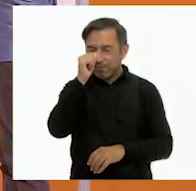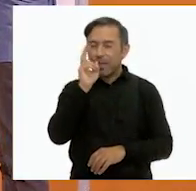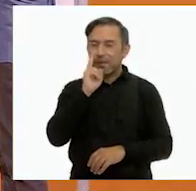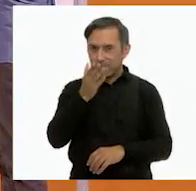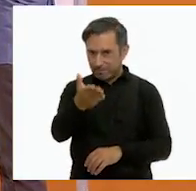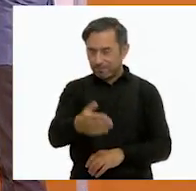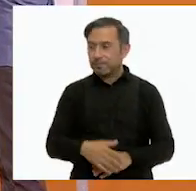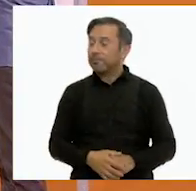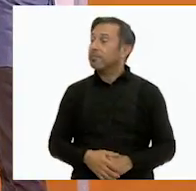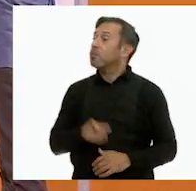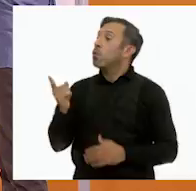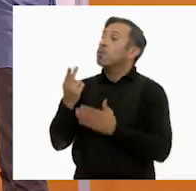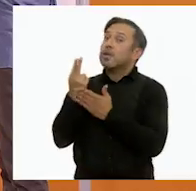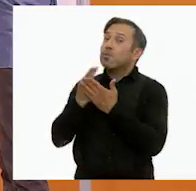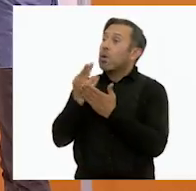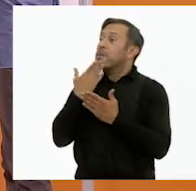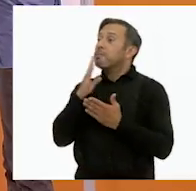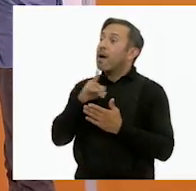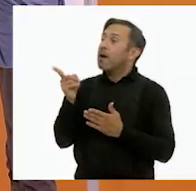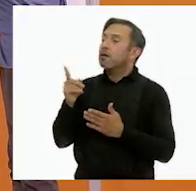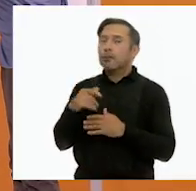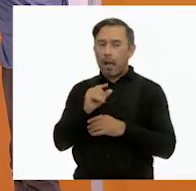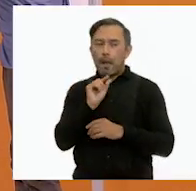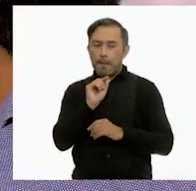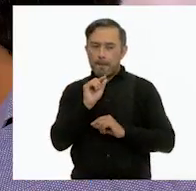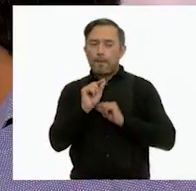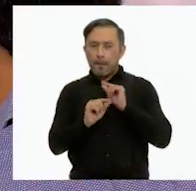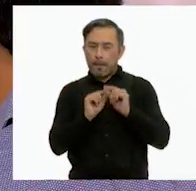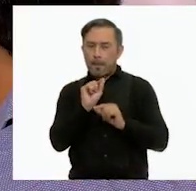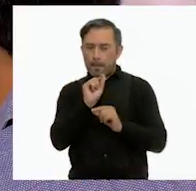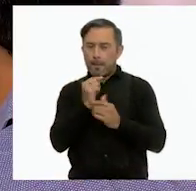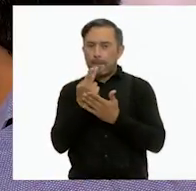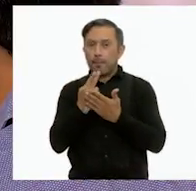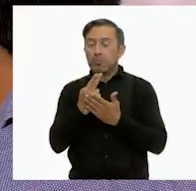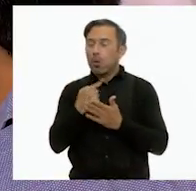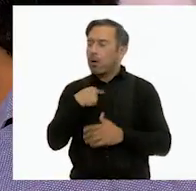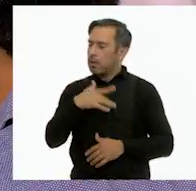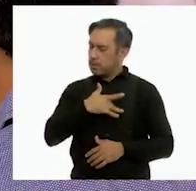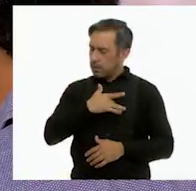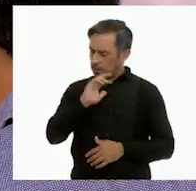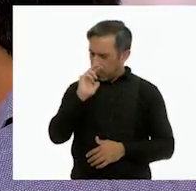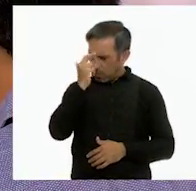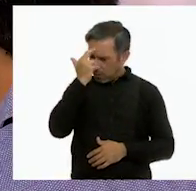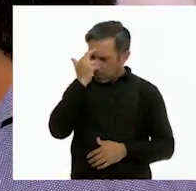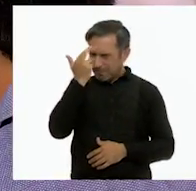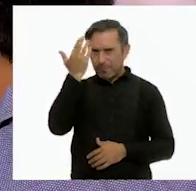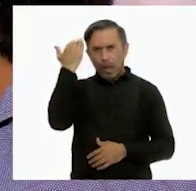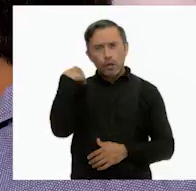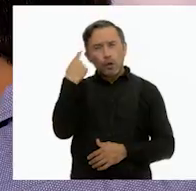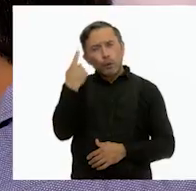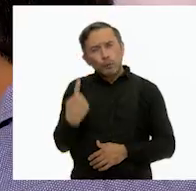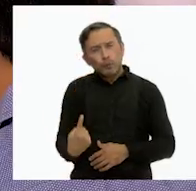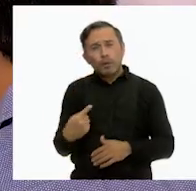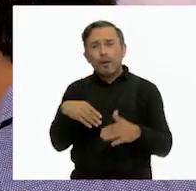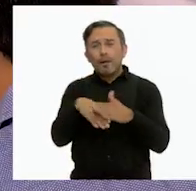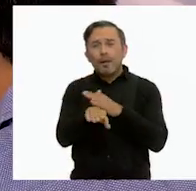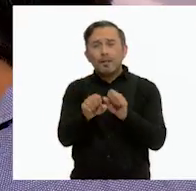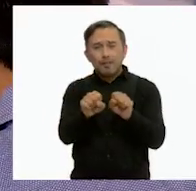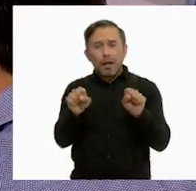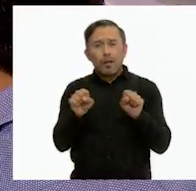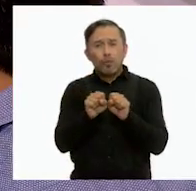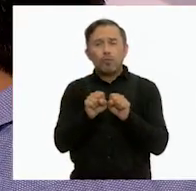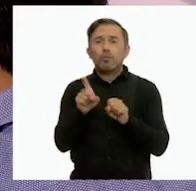¿Cómo van tus dibujos? Ahí voy, maestra. Mire, yo me acuerdo que en el salón de clases me decían que no podía yo